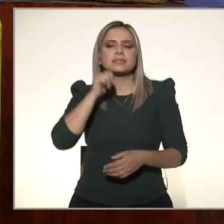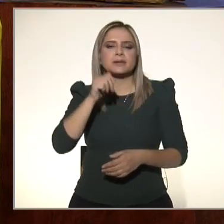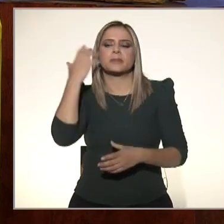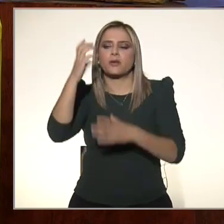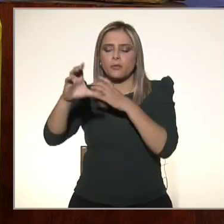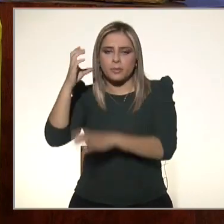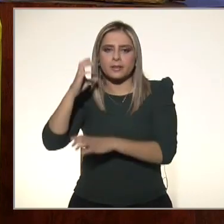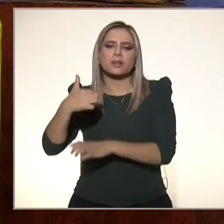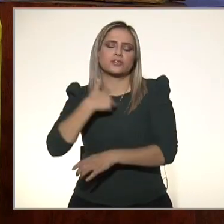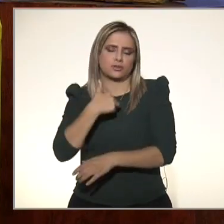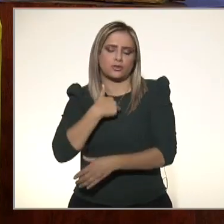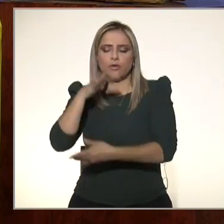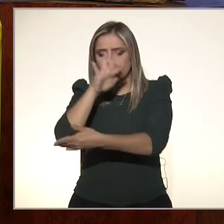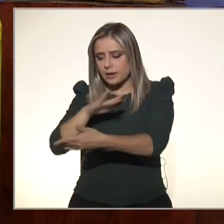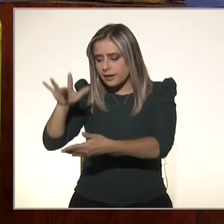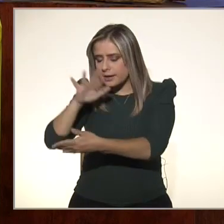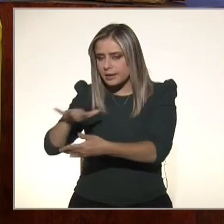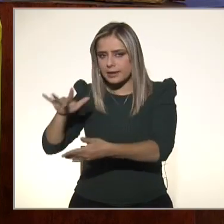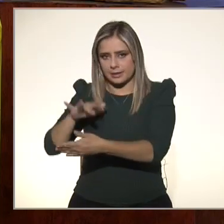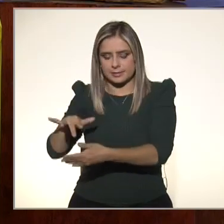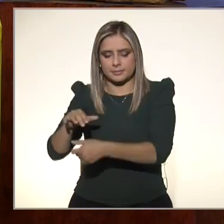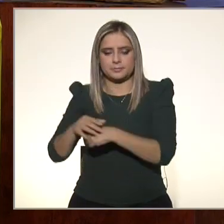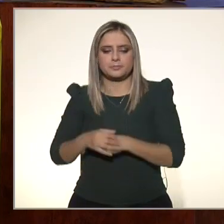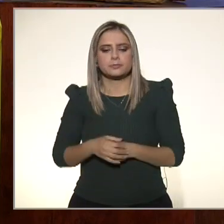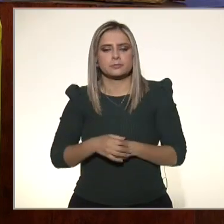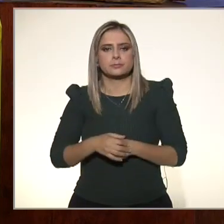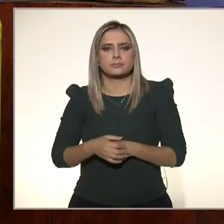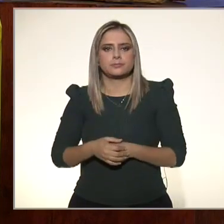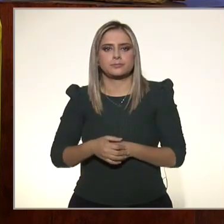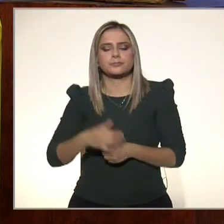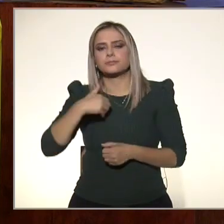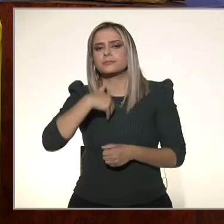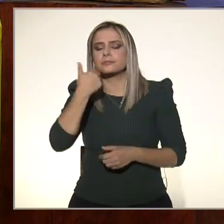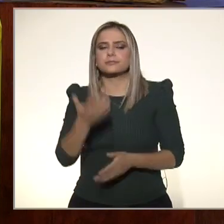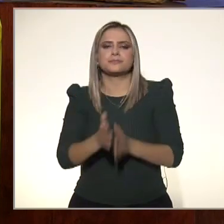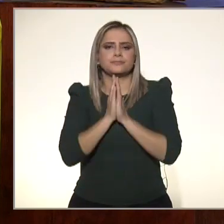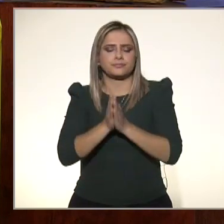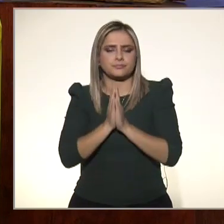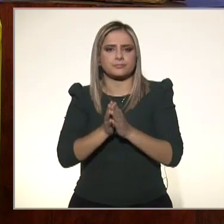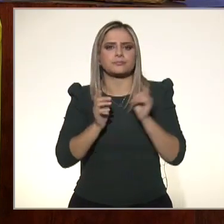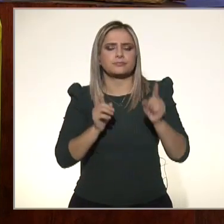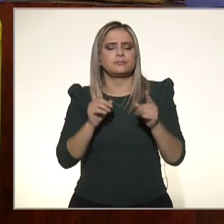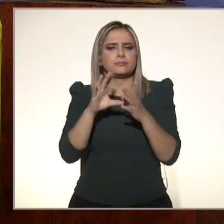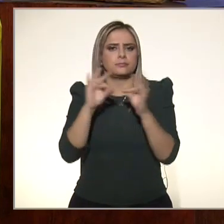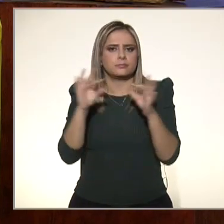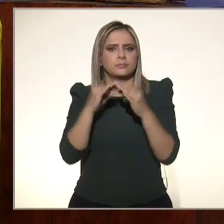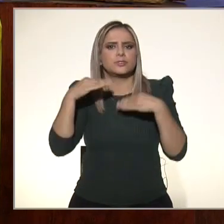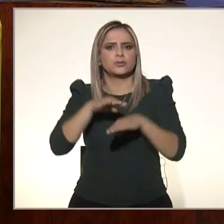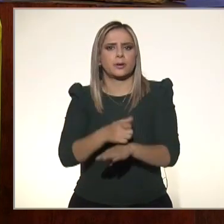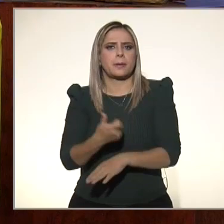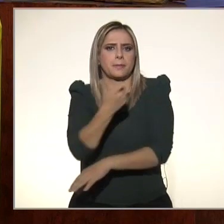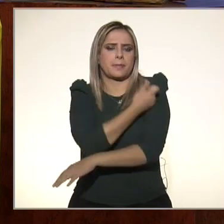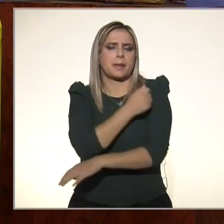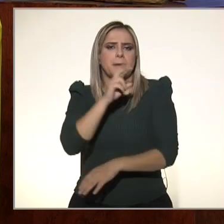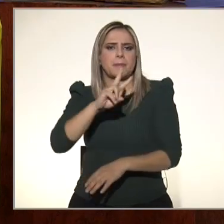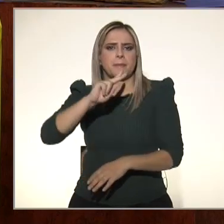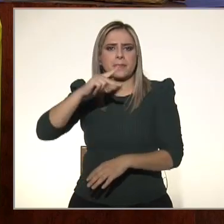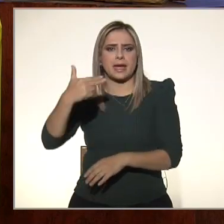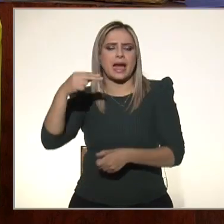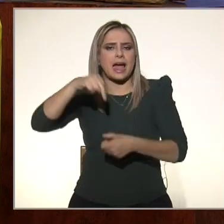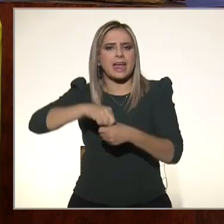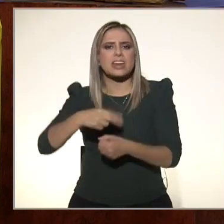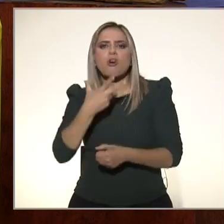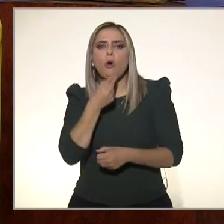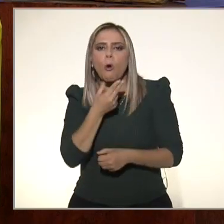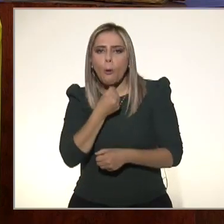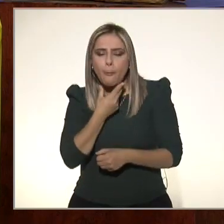estoy pendiente de ellos en las redes sociales. Pepe, quisiera por favor que platicáramos acerca de la vacuna del VPH en caballeros, pues